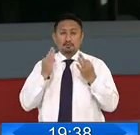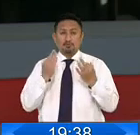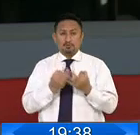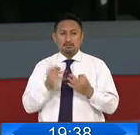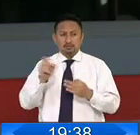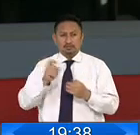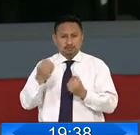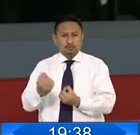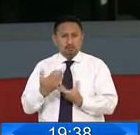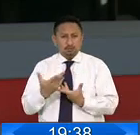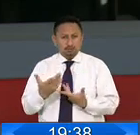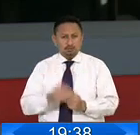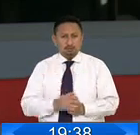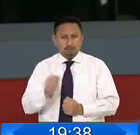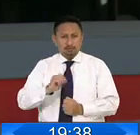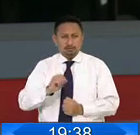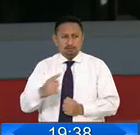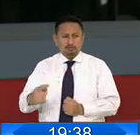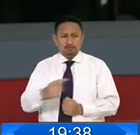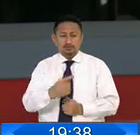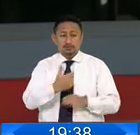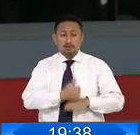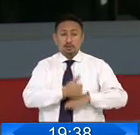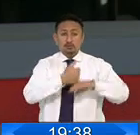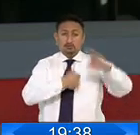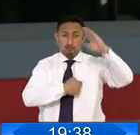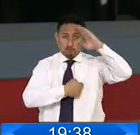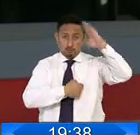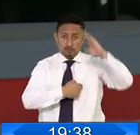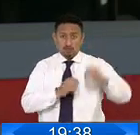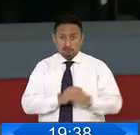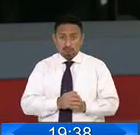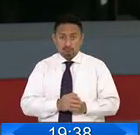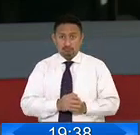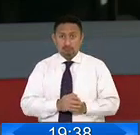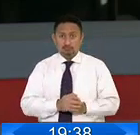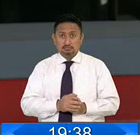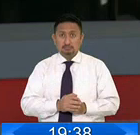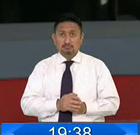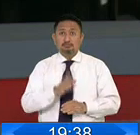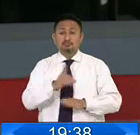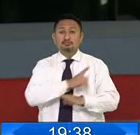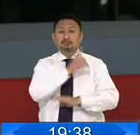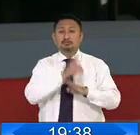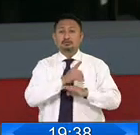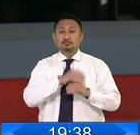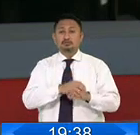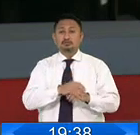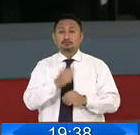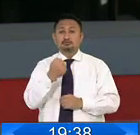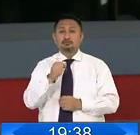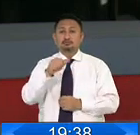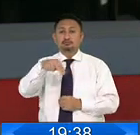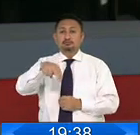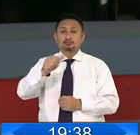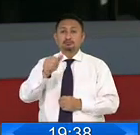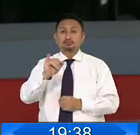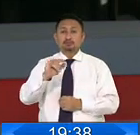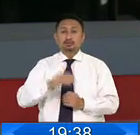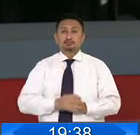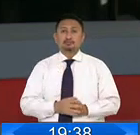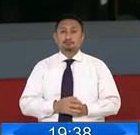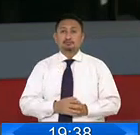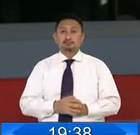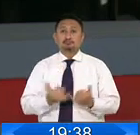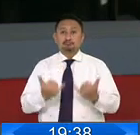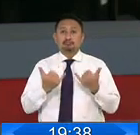requieren información precisamente por parte de la policía y del director del Servicio de Rehabilitación Social.